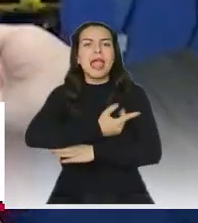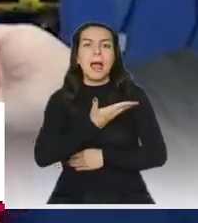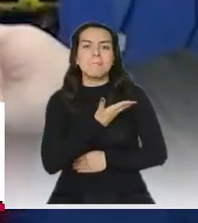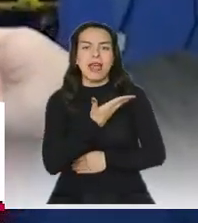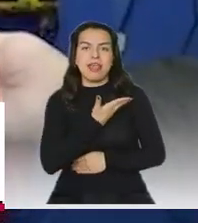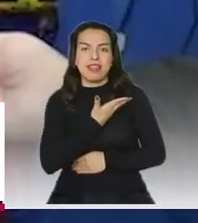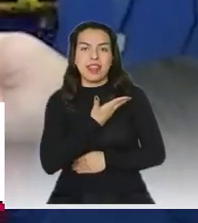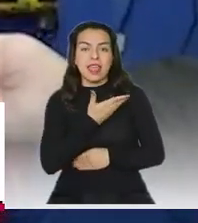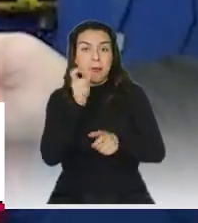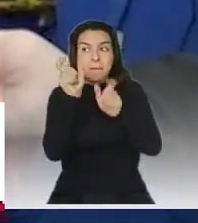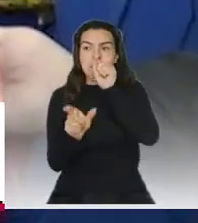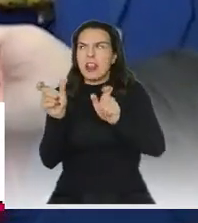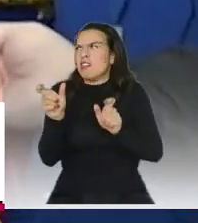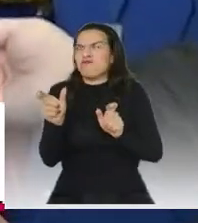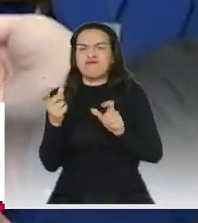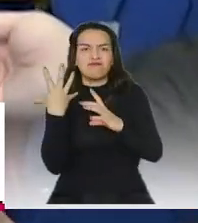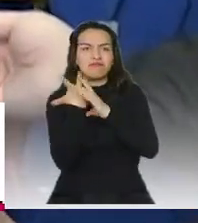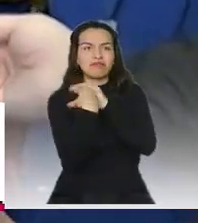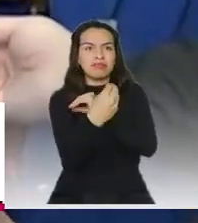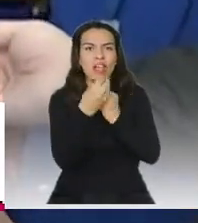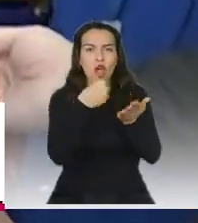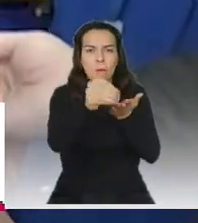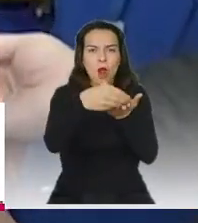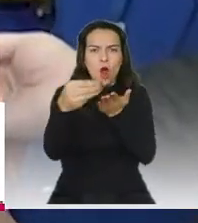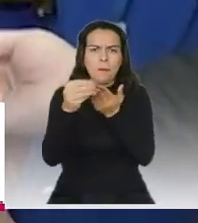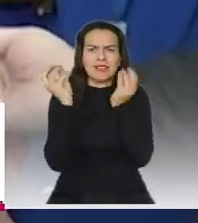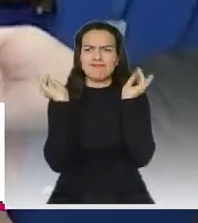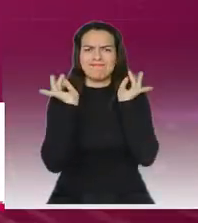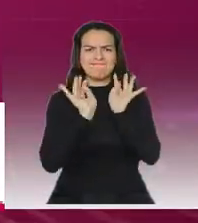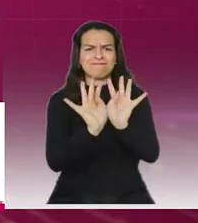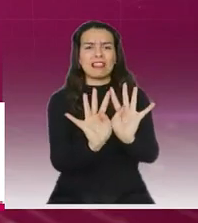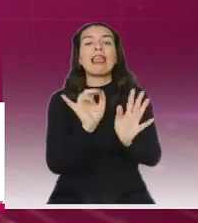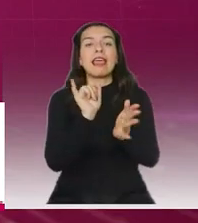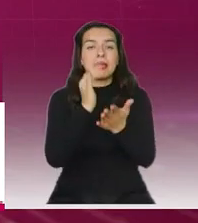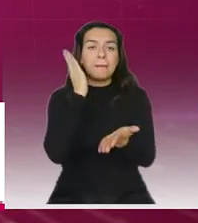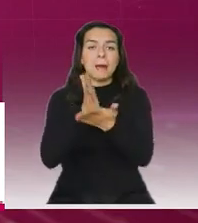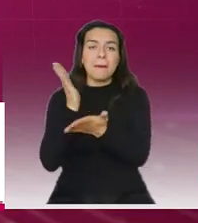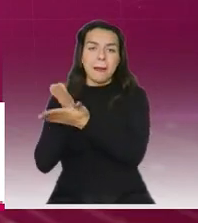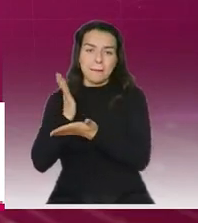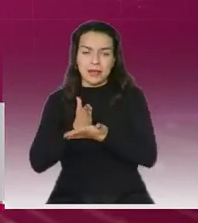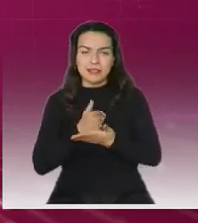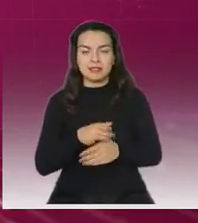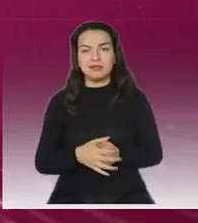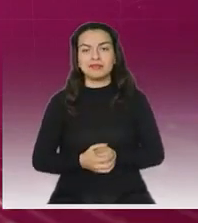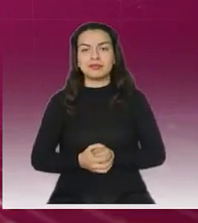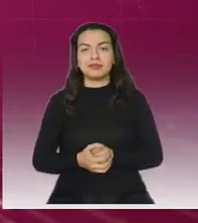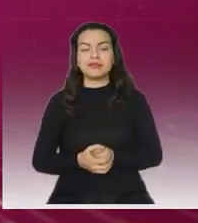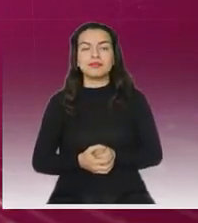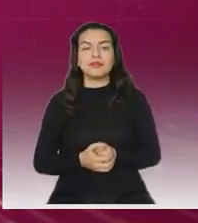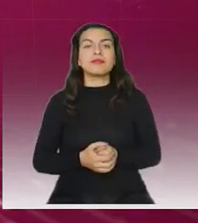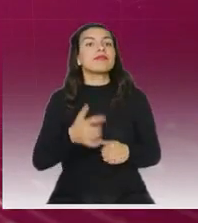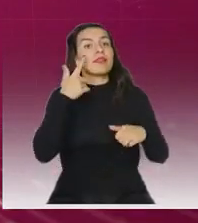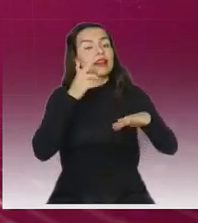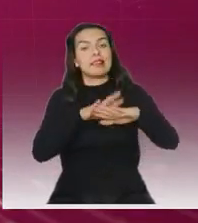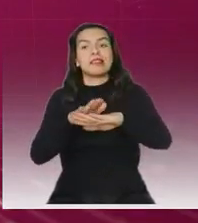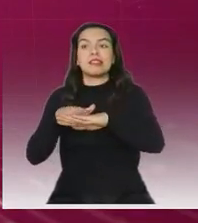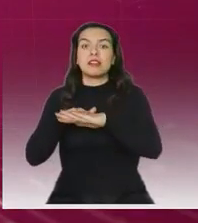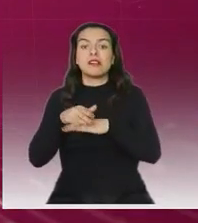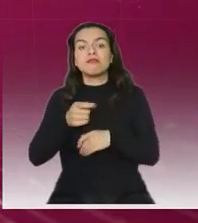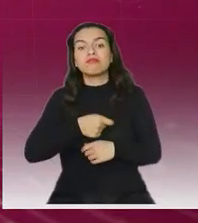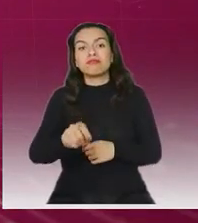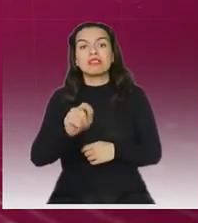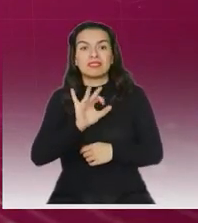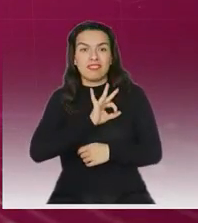de compras aglomerados, o por ir a hacer fiestas en casa. Concluyó que no habrá toque de queda y confía en la cultura